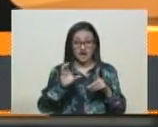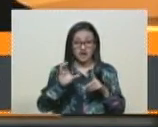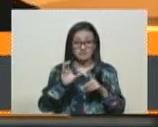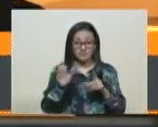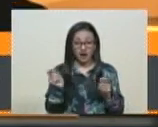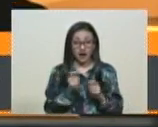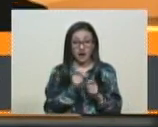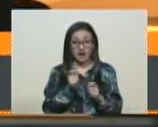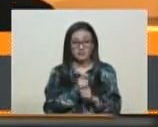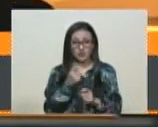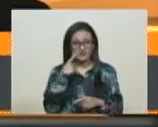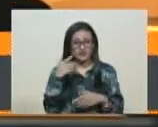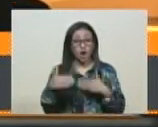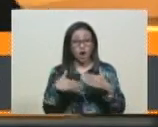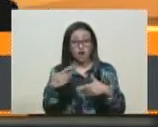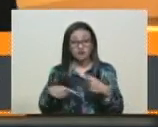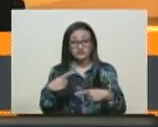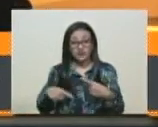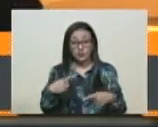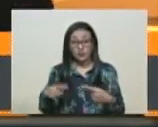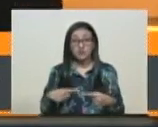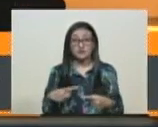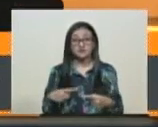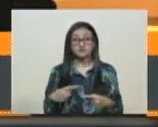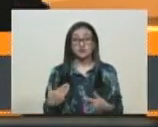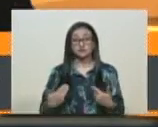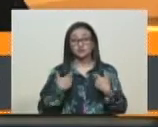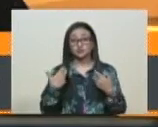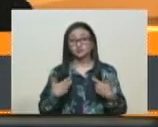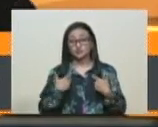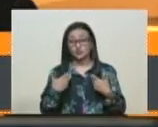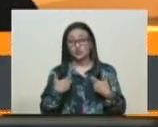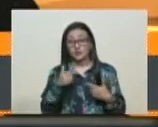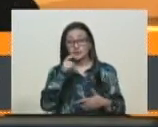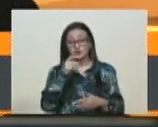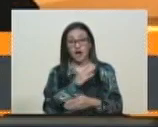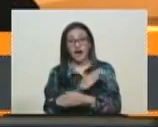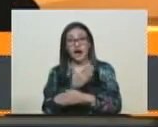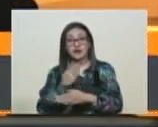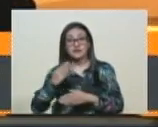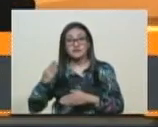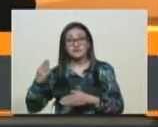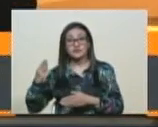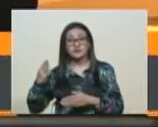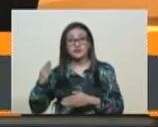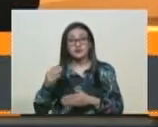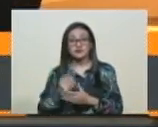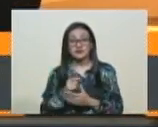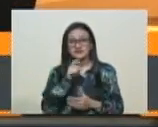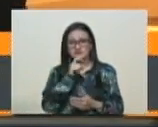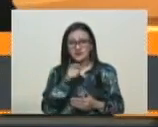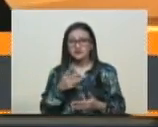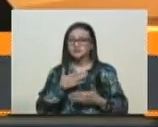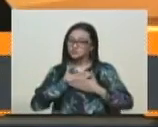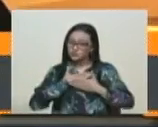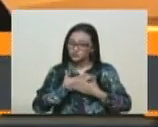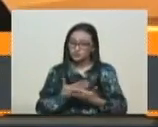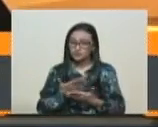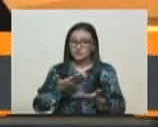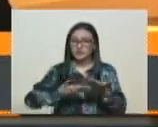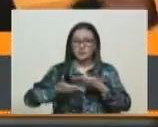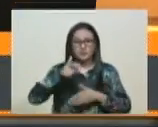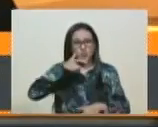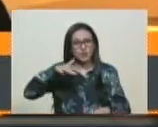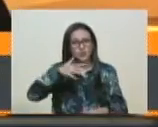estamos viendo las consecuencias que sufren nuestros hermanos del Caribe. ¿Y cuál es la primera mano solidaria que salta a los